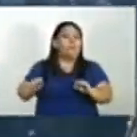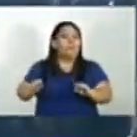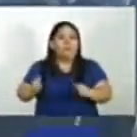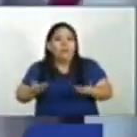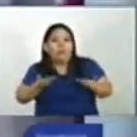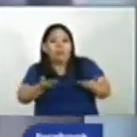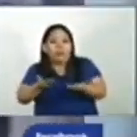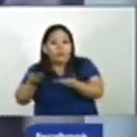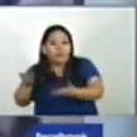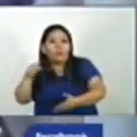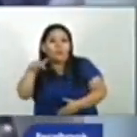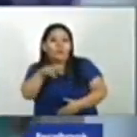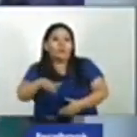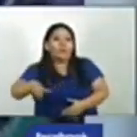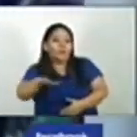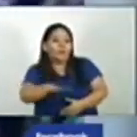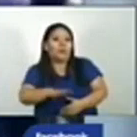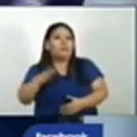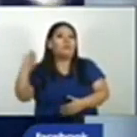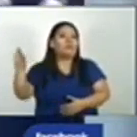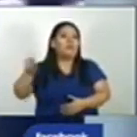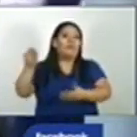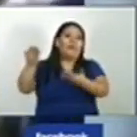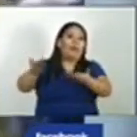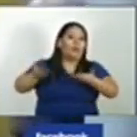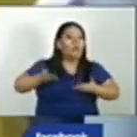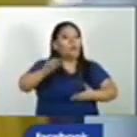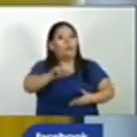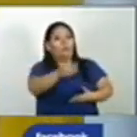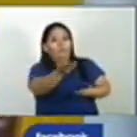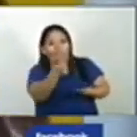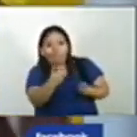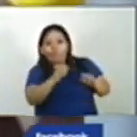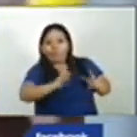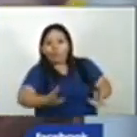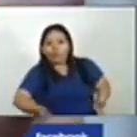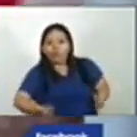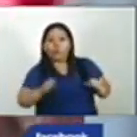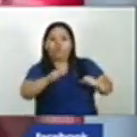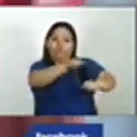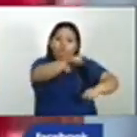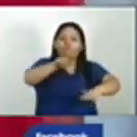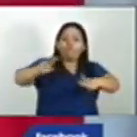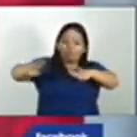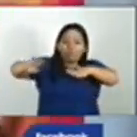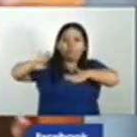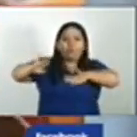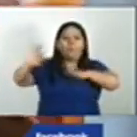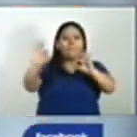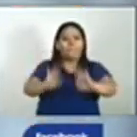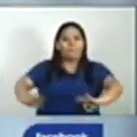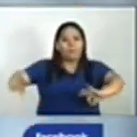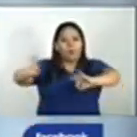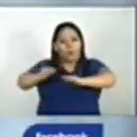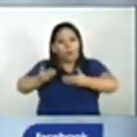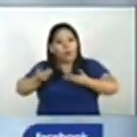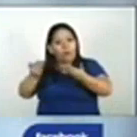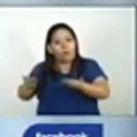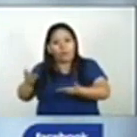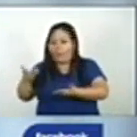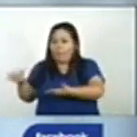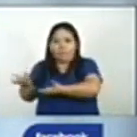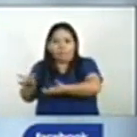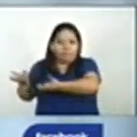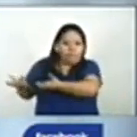respuesta del gobierno local, que ha tenido que exigir ayuda a las autoridades nacionales, quienes se comprometieron a brindar una mejor gestión y trasladar a